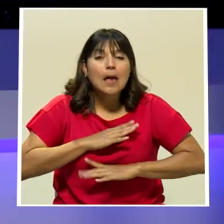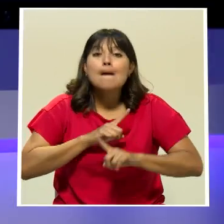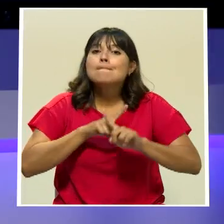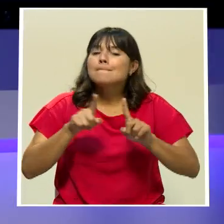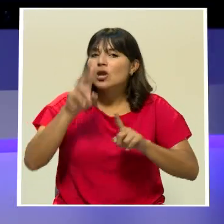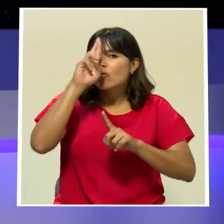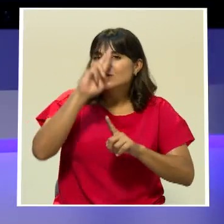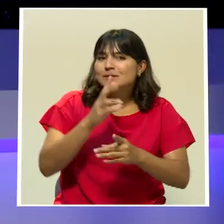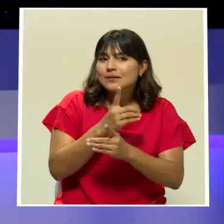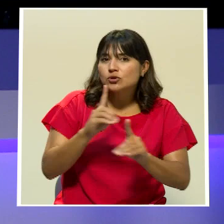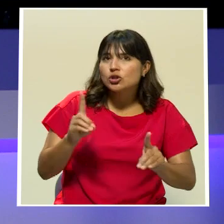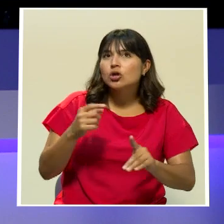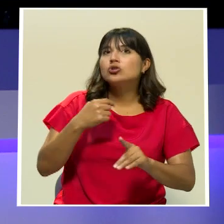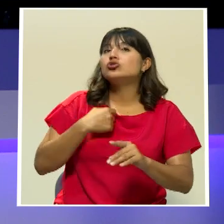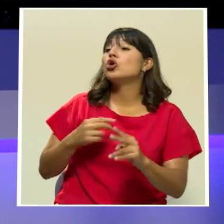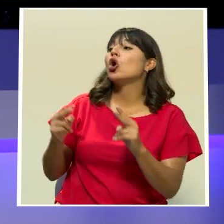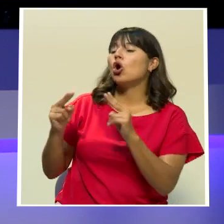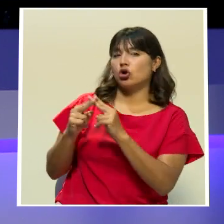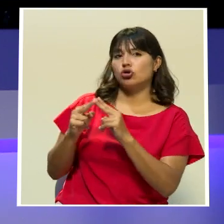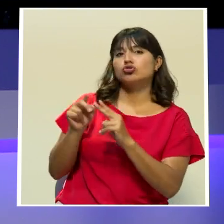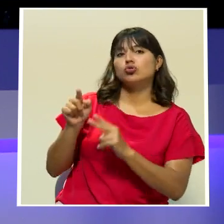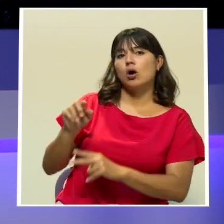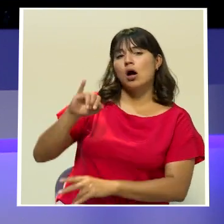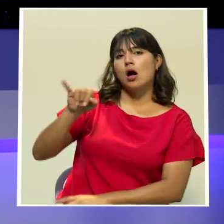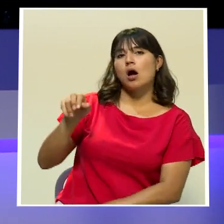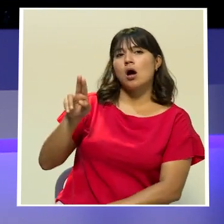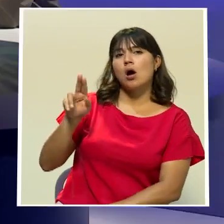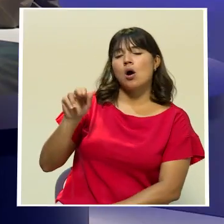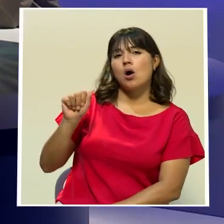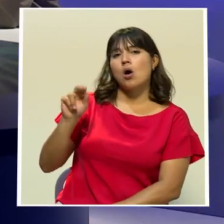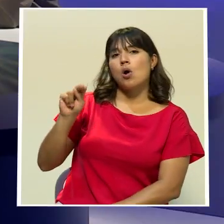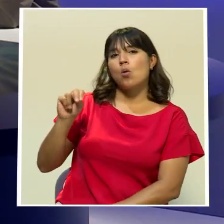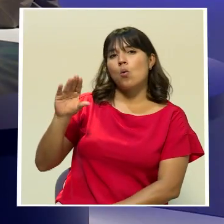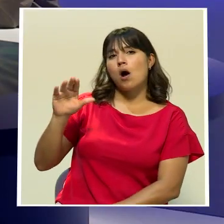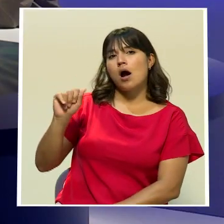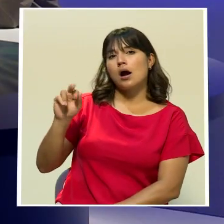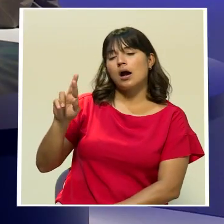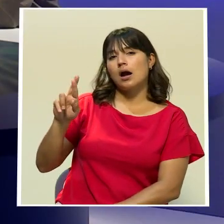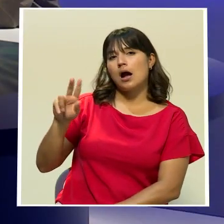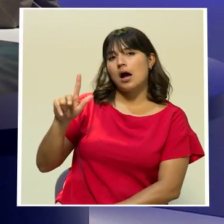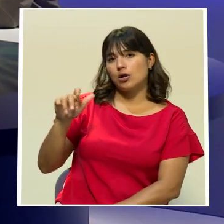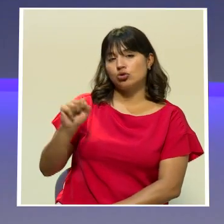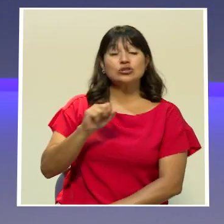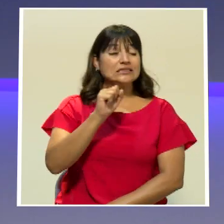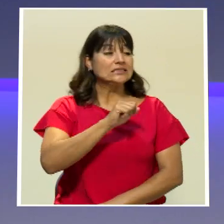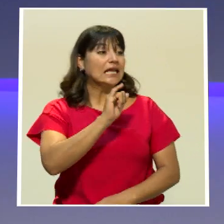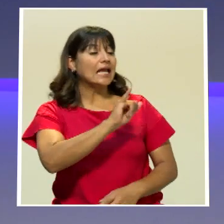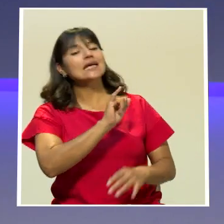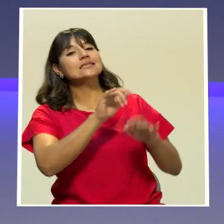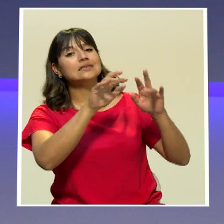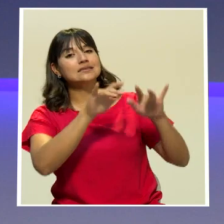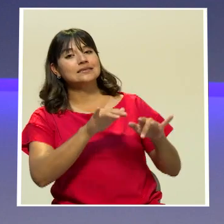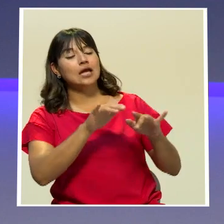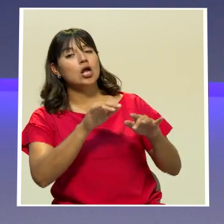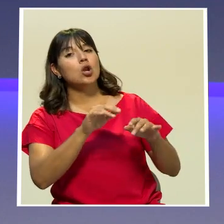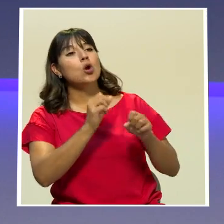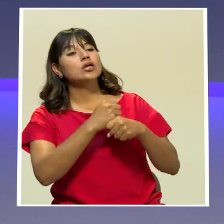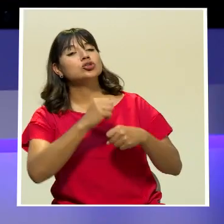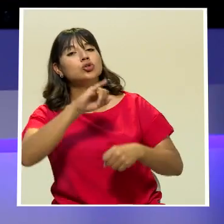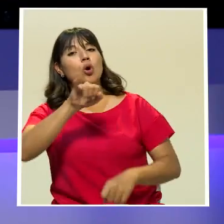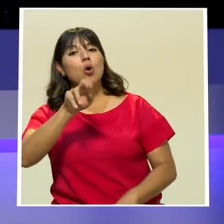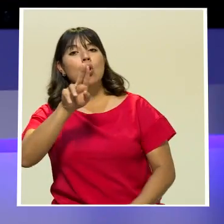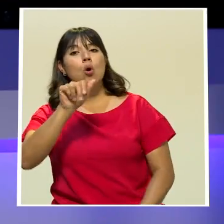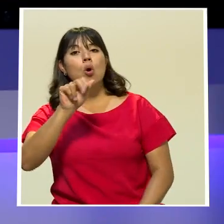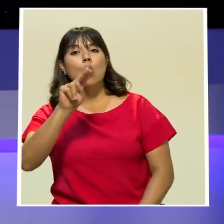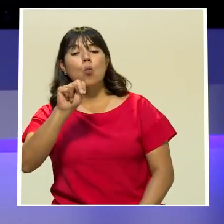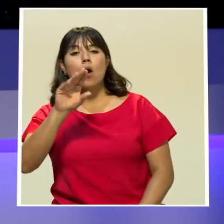Yo conozco a Juan Carlos. Y creo vamos a decirlo con nombre y apellido. El comentario lo firma Juan Carlos Hidalgo. Yo